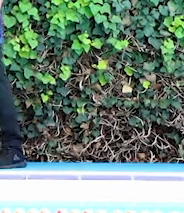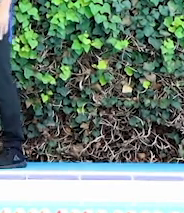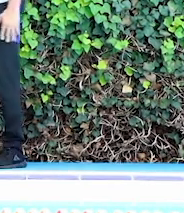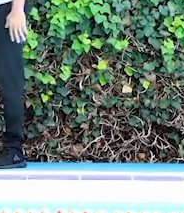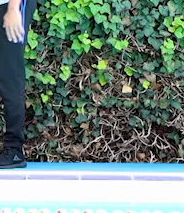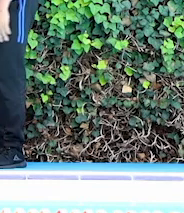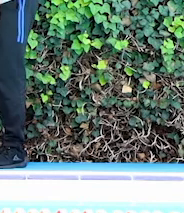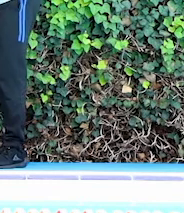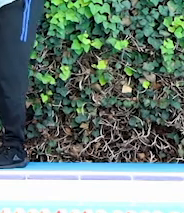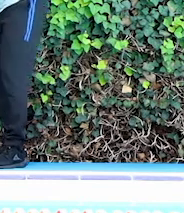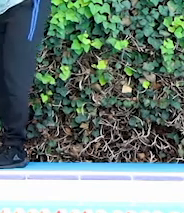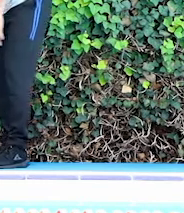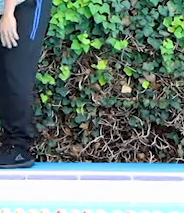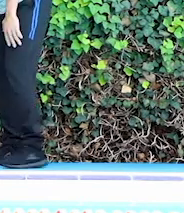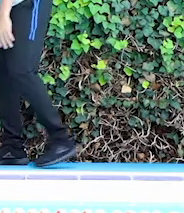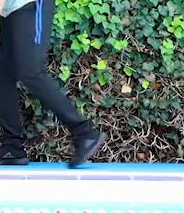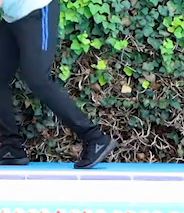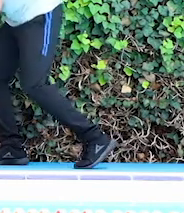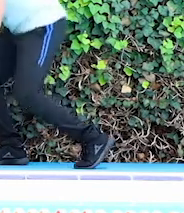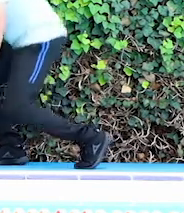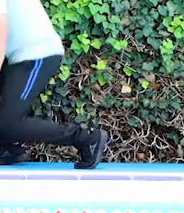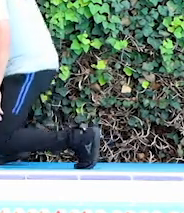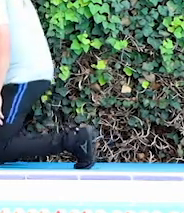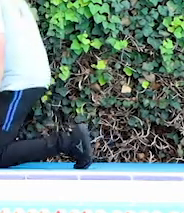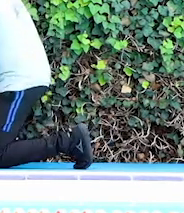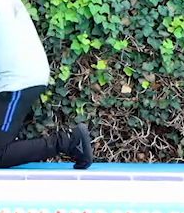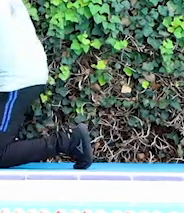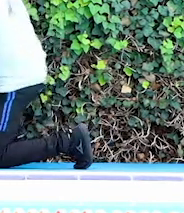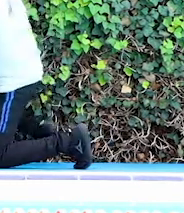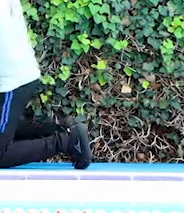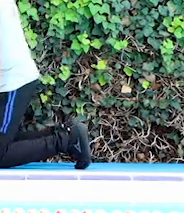Vamos a hacer la demostración. Nos ponemos en seis puntos.